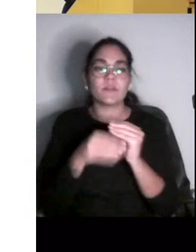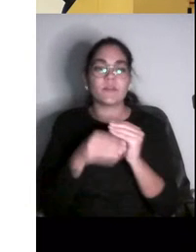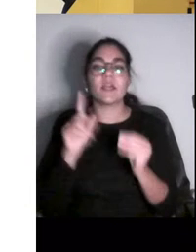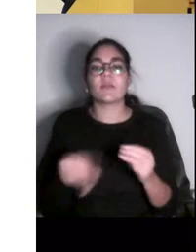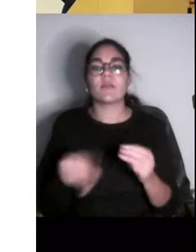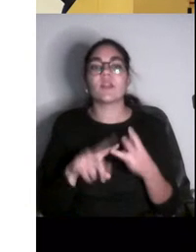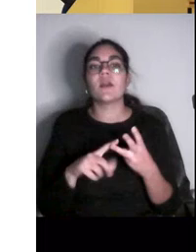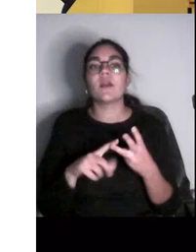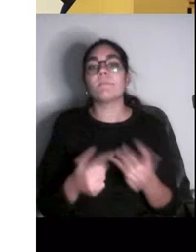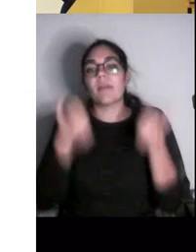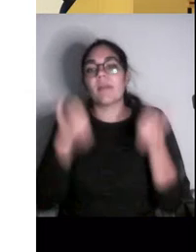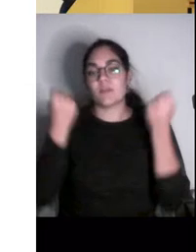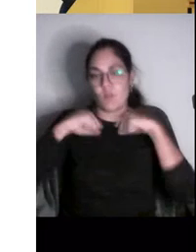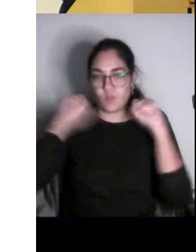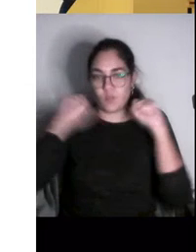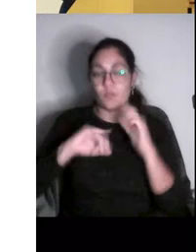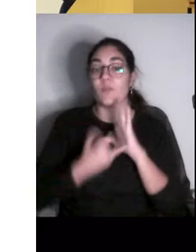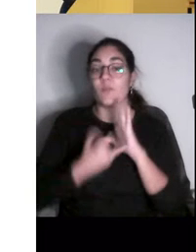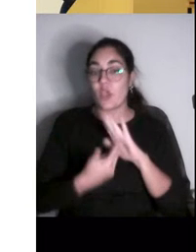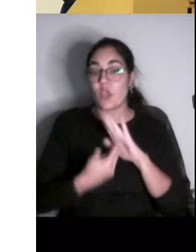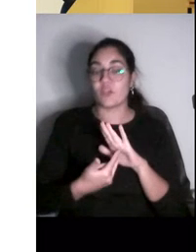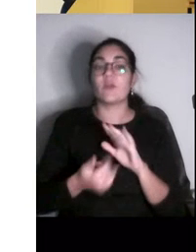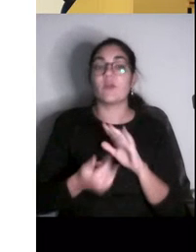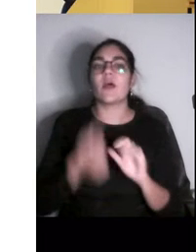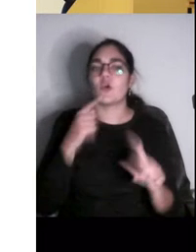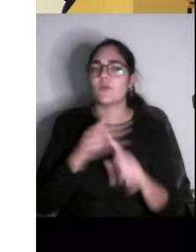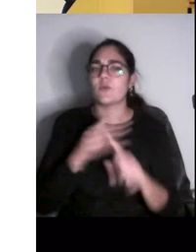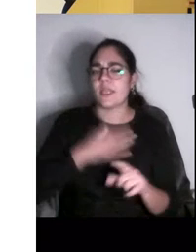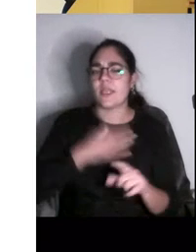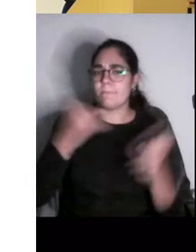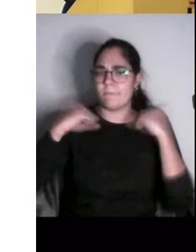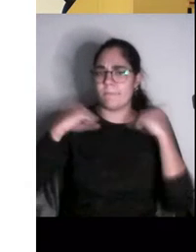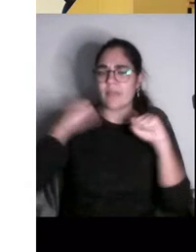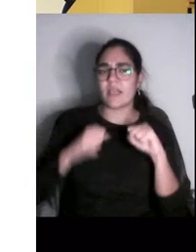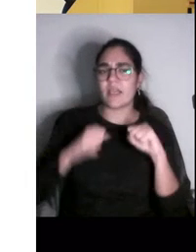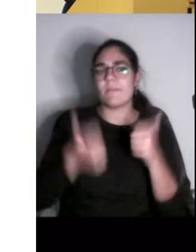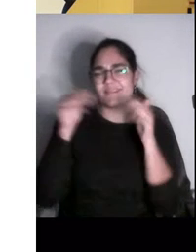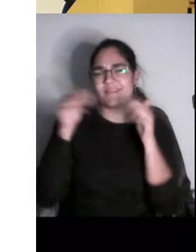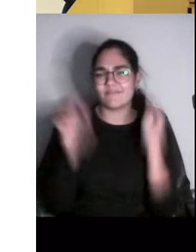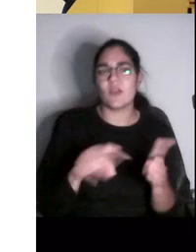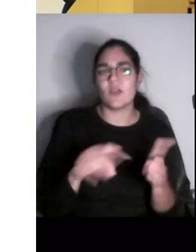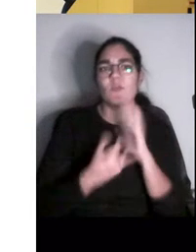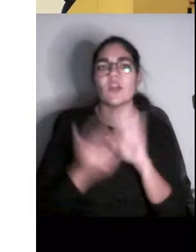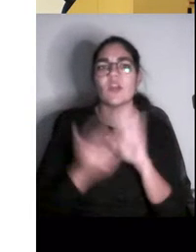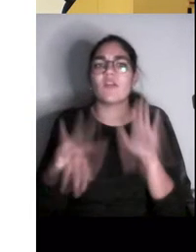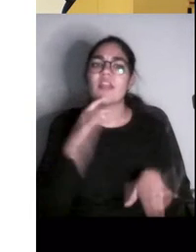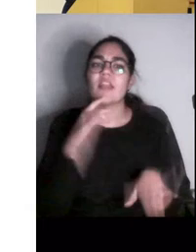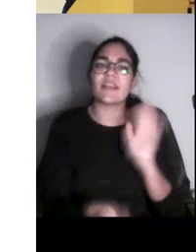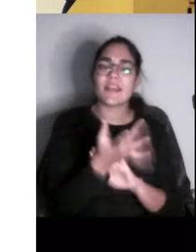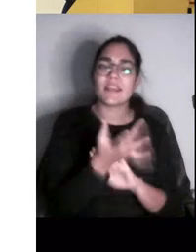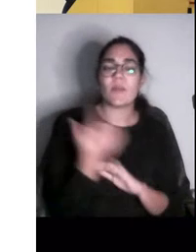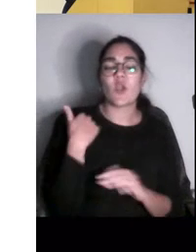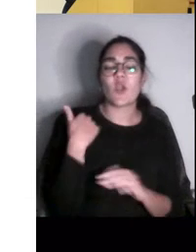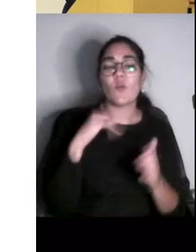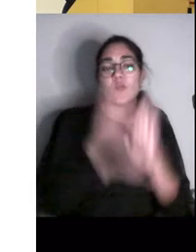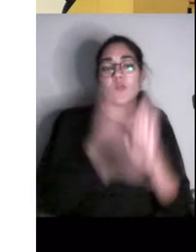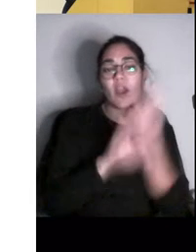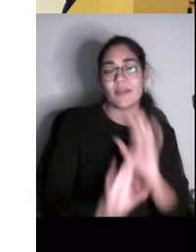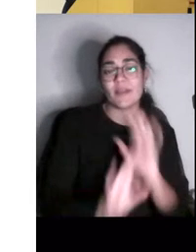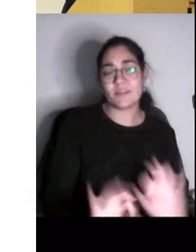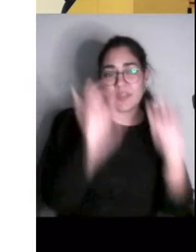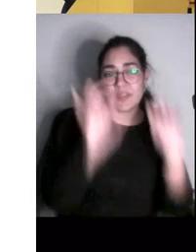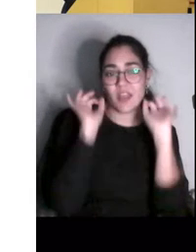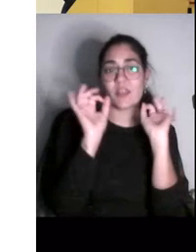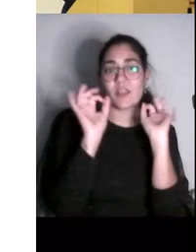proyectos sobre todo parte práctica de la asignatura donde los alumnos elaboraban dos programas un problema es que realizado y un reportaje que hará explicar con más detalle